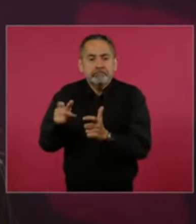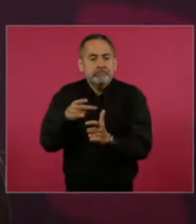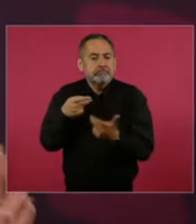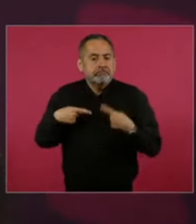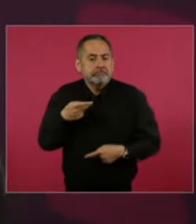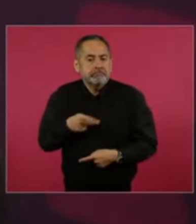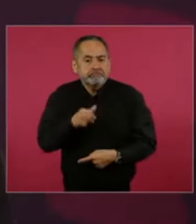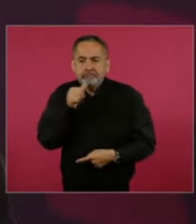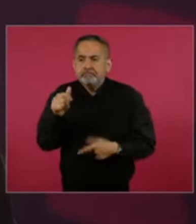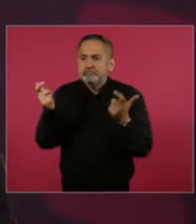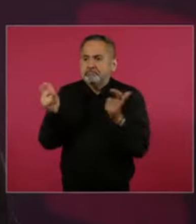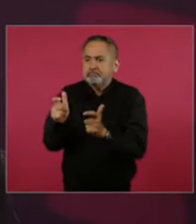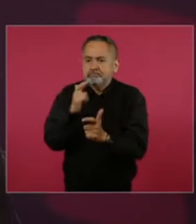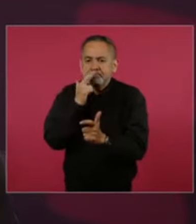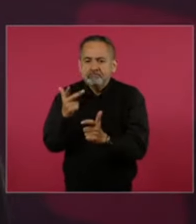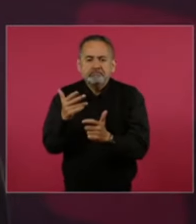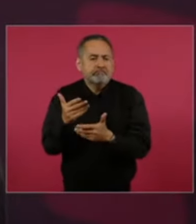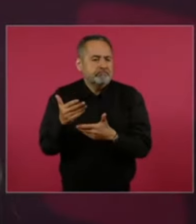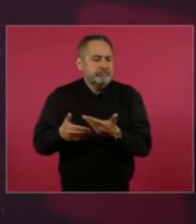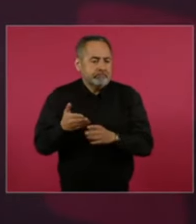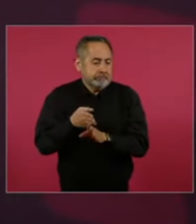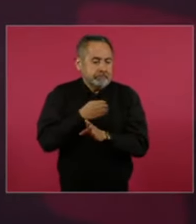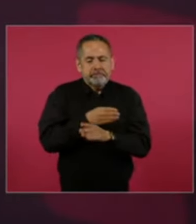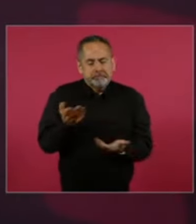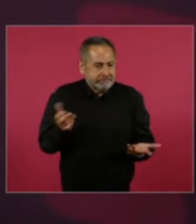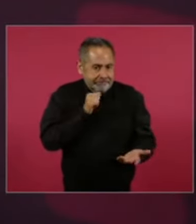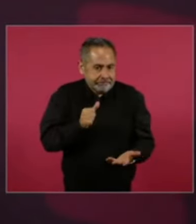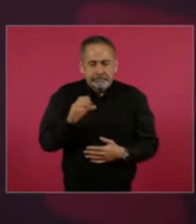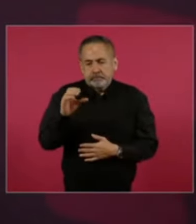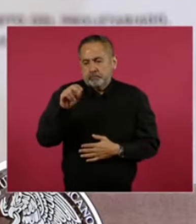donde la señora García Vilchis